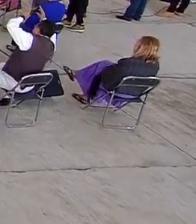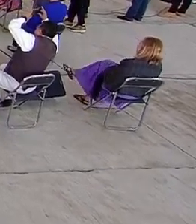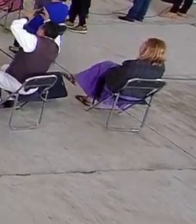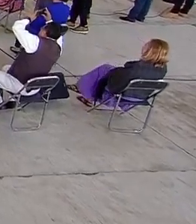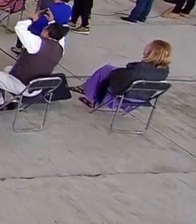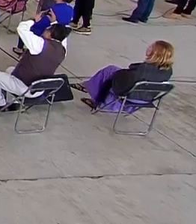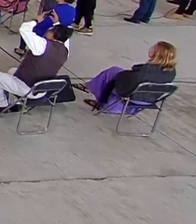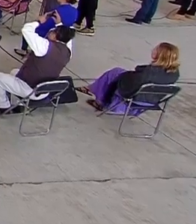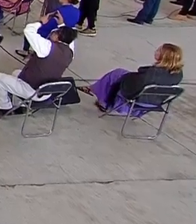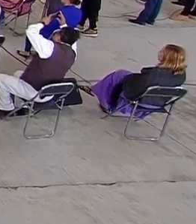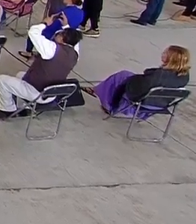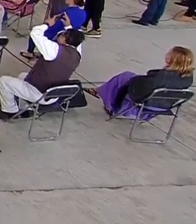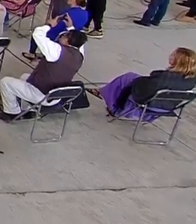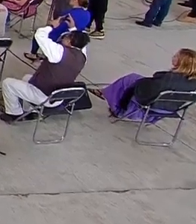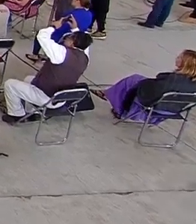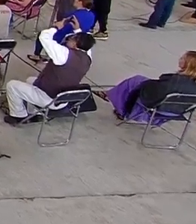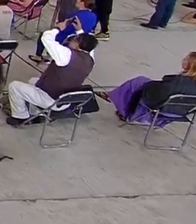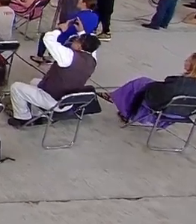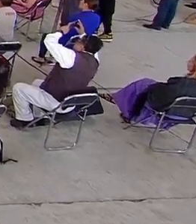en que